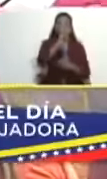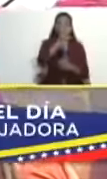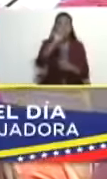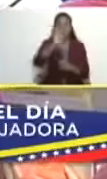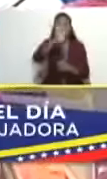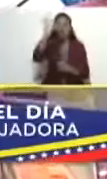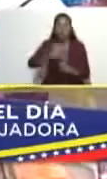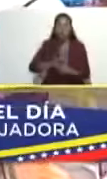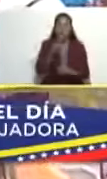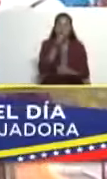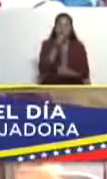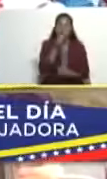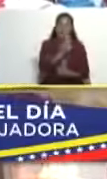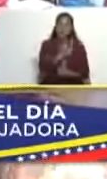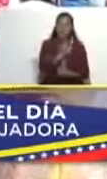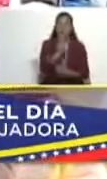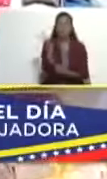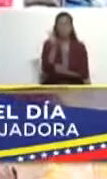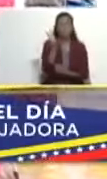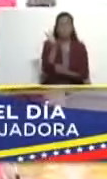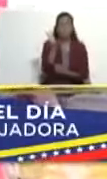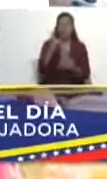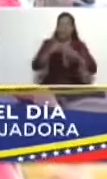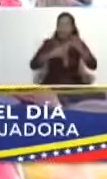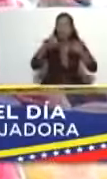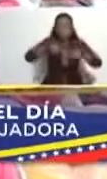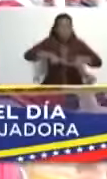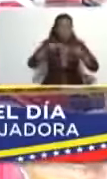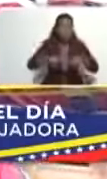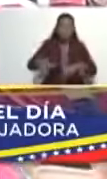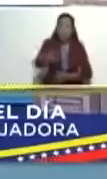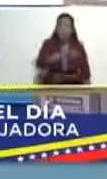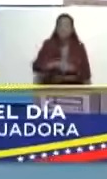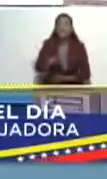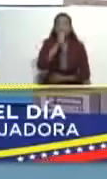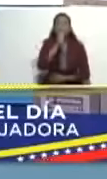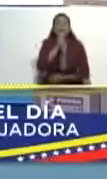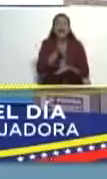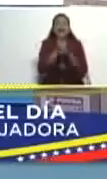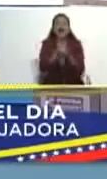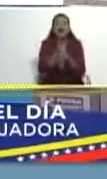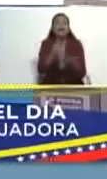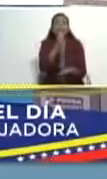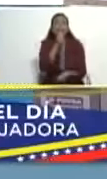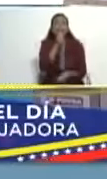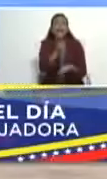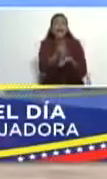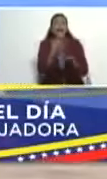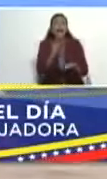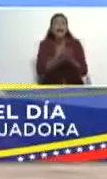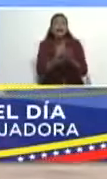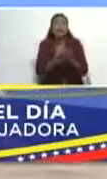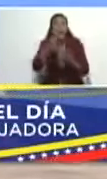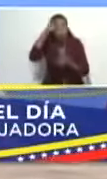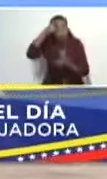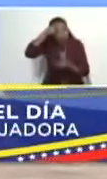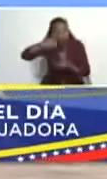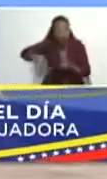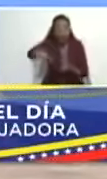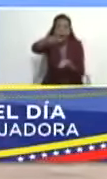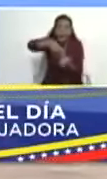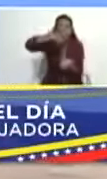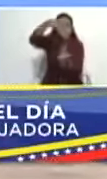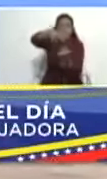100% el alimento de Venezuela, hoy lo producimos aquí. ¿Gracias a quién? A los campesinos, a